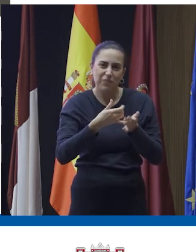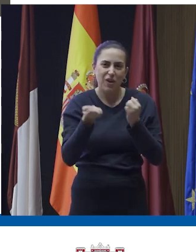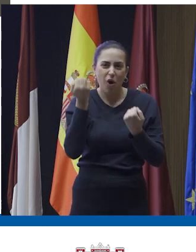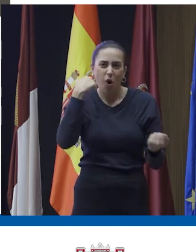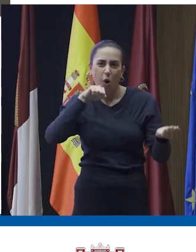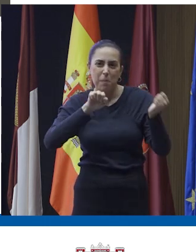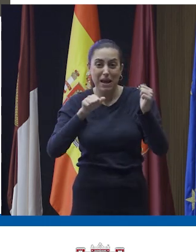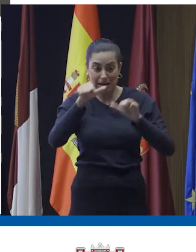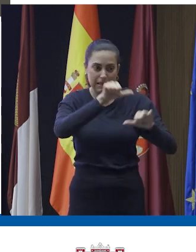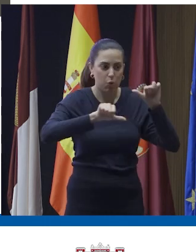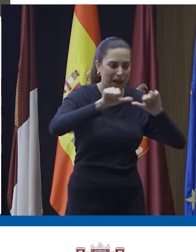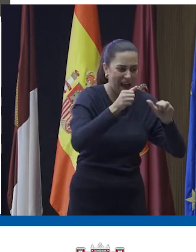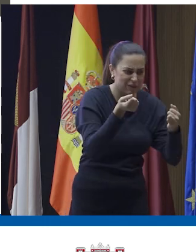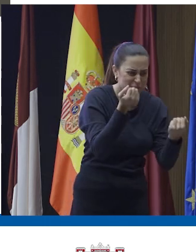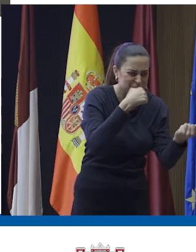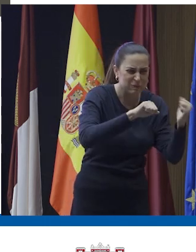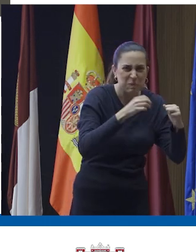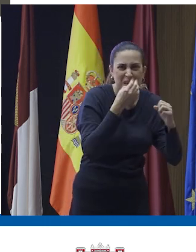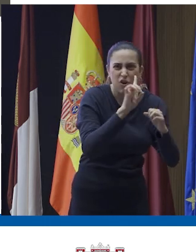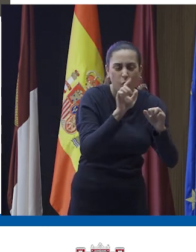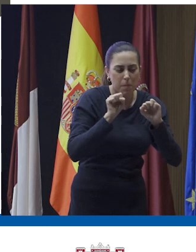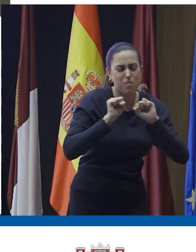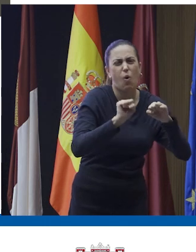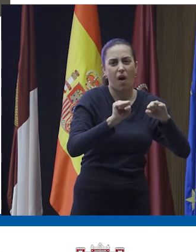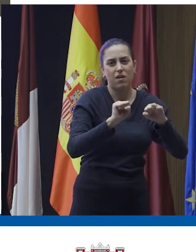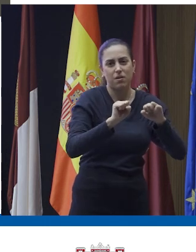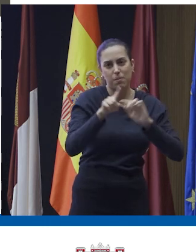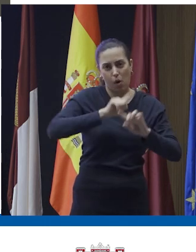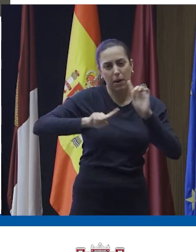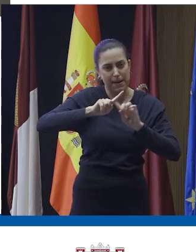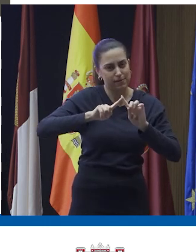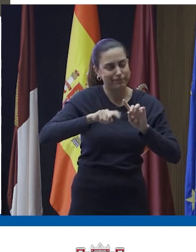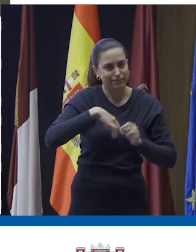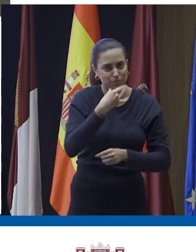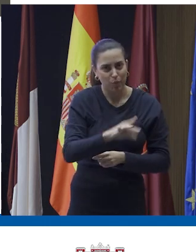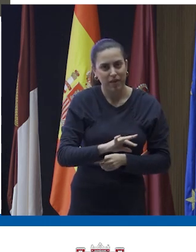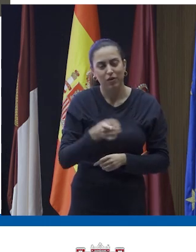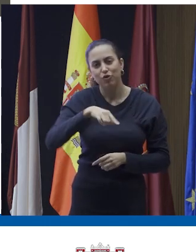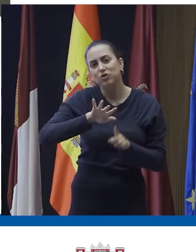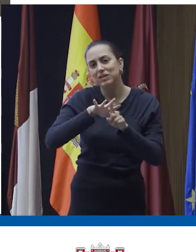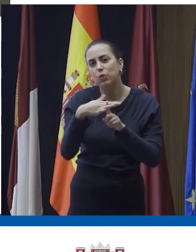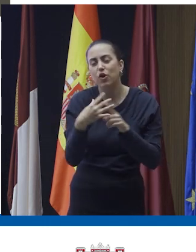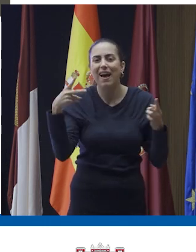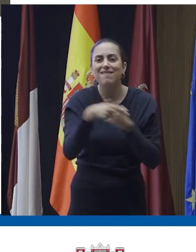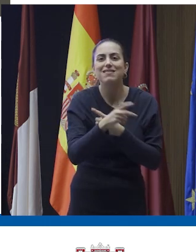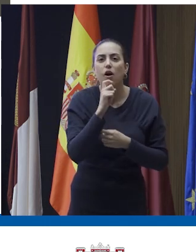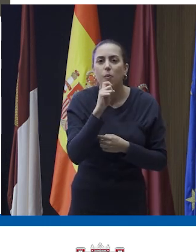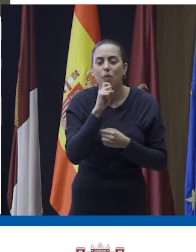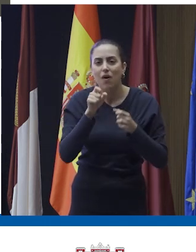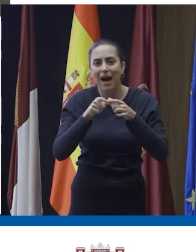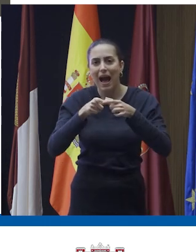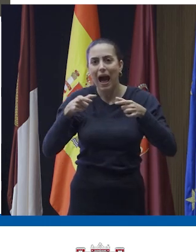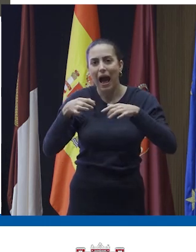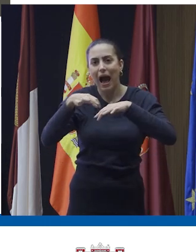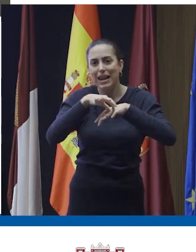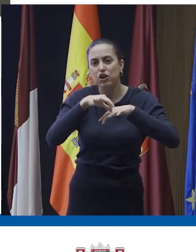mal durante la cirugía, no nos permiten acceder y pueden dar problemas. Entonces en estos casos utilizamos, para evitarlo, pues anillos de dilatación, que son